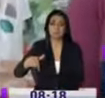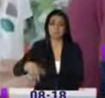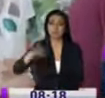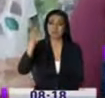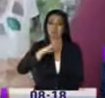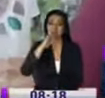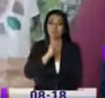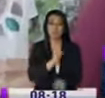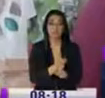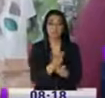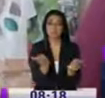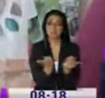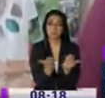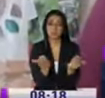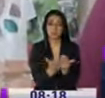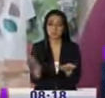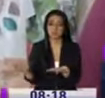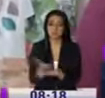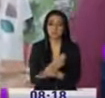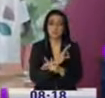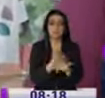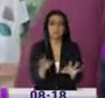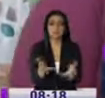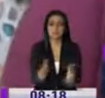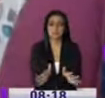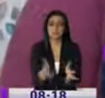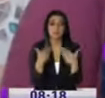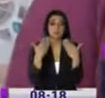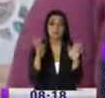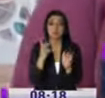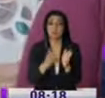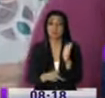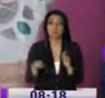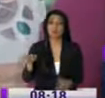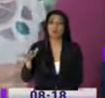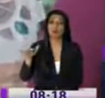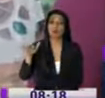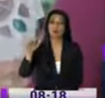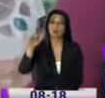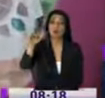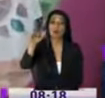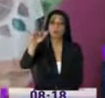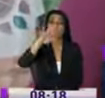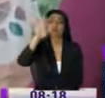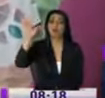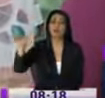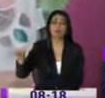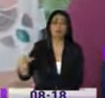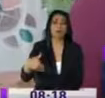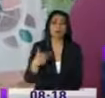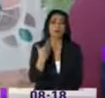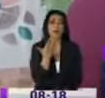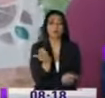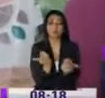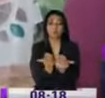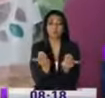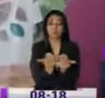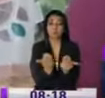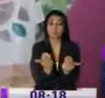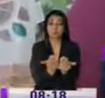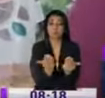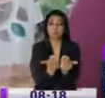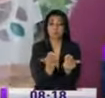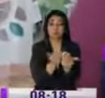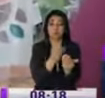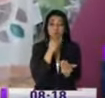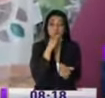tampoco viene el basurero, no sé qué pasó y todita la calle hasta arriba que es el retén. Todo es pura basura llena de